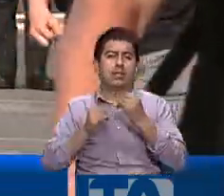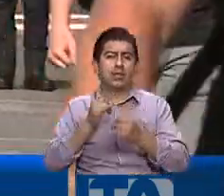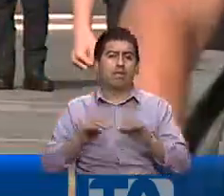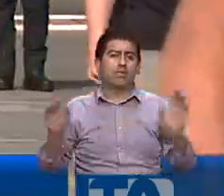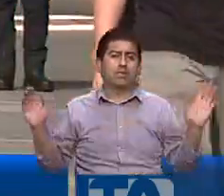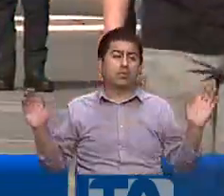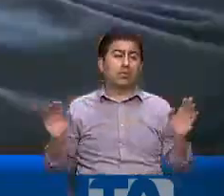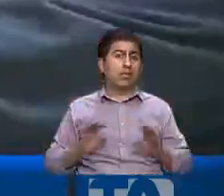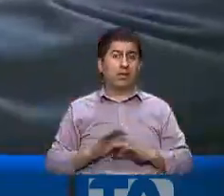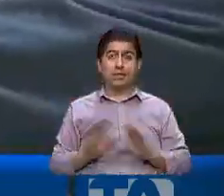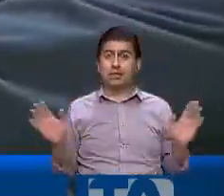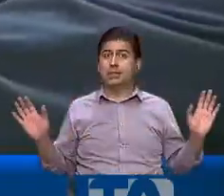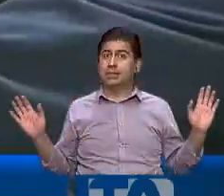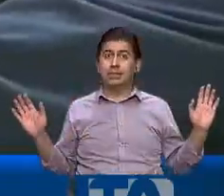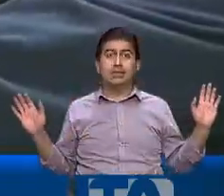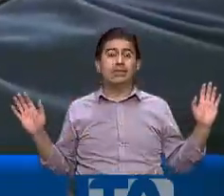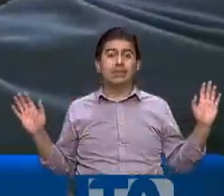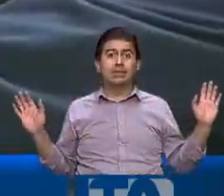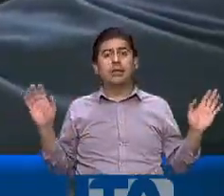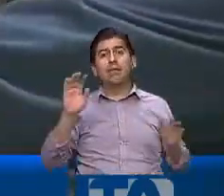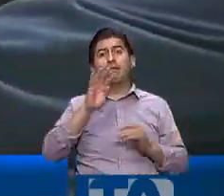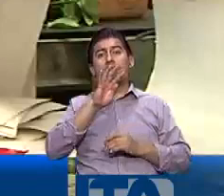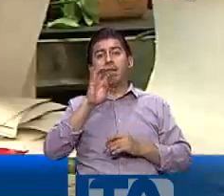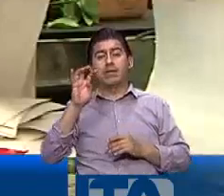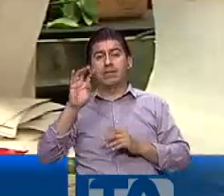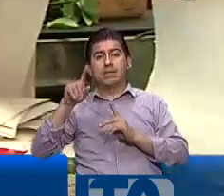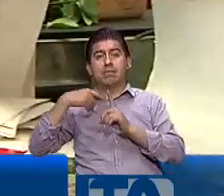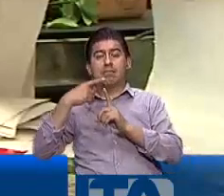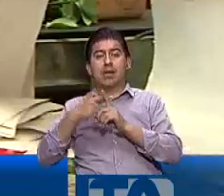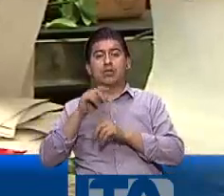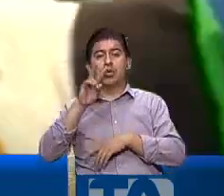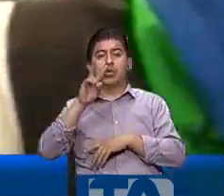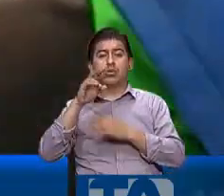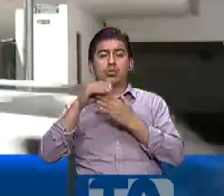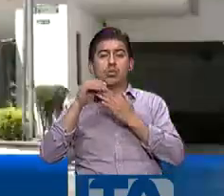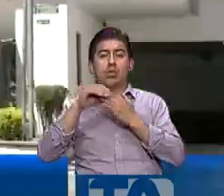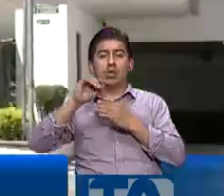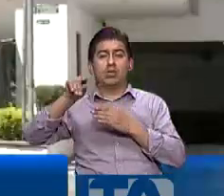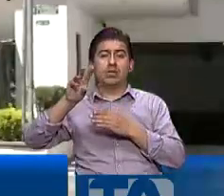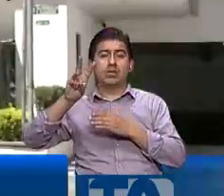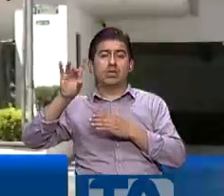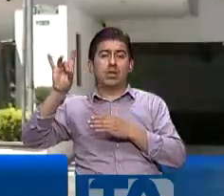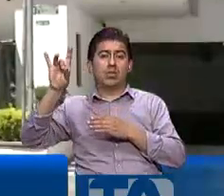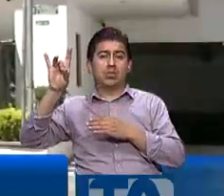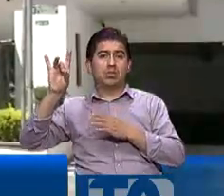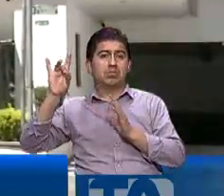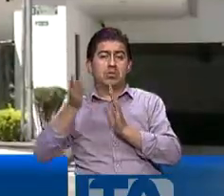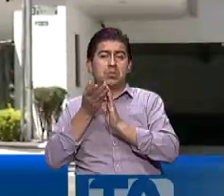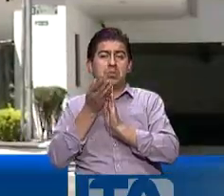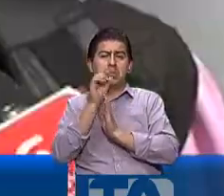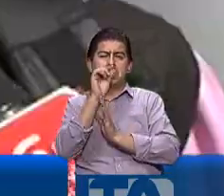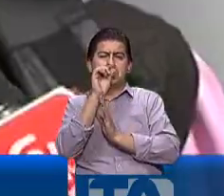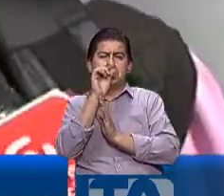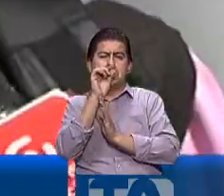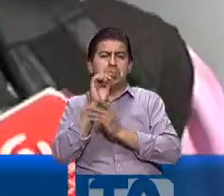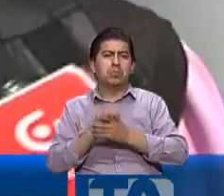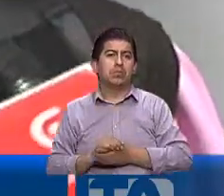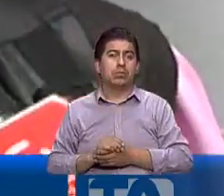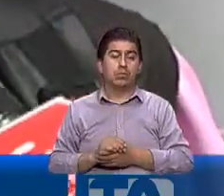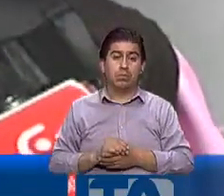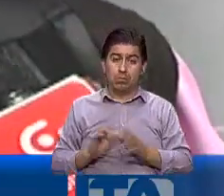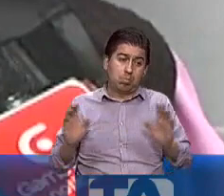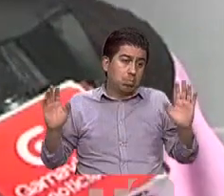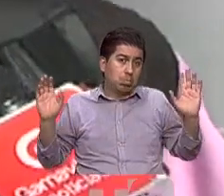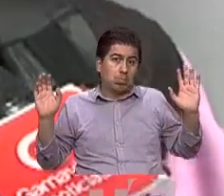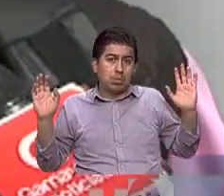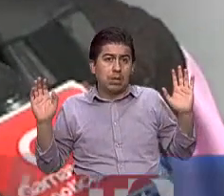$2.60 de incremento a los $400 mensuales en que actualmente se ubica el salario básico unificado.